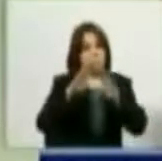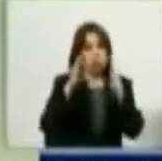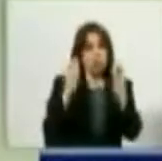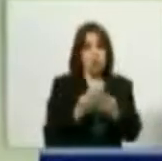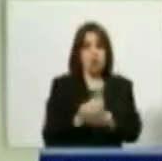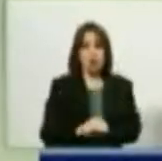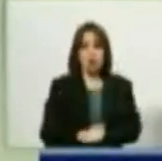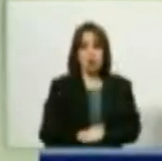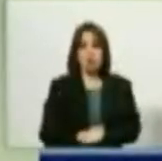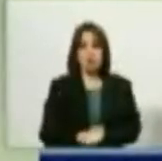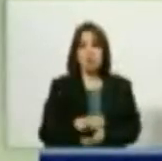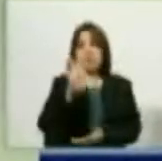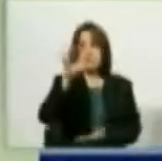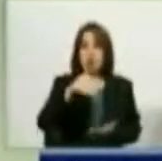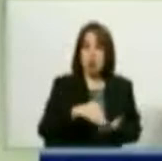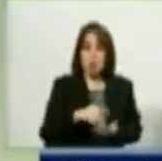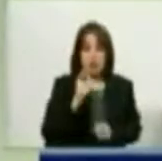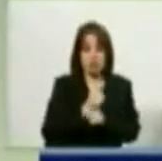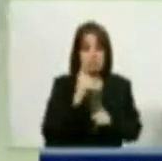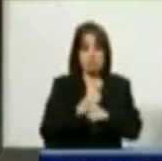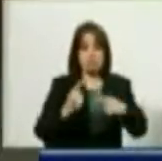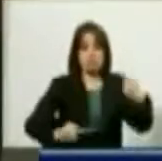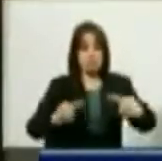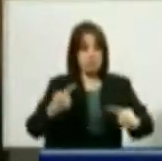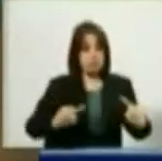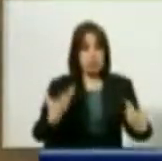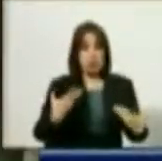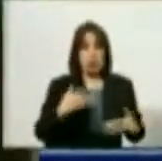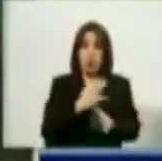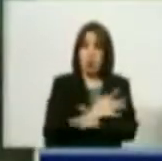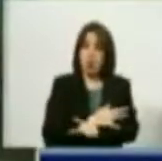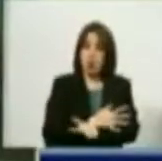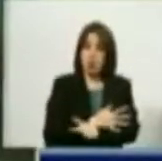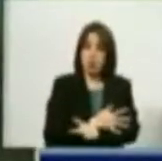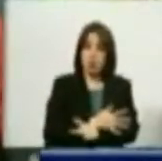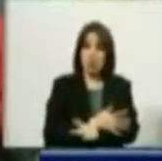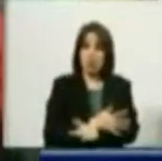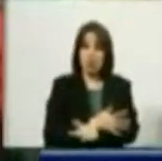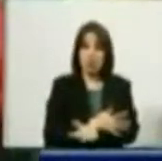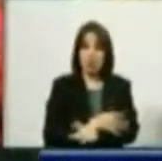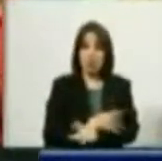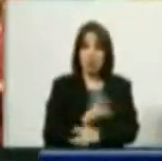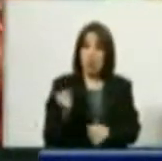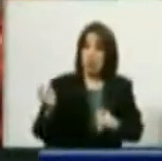más de cinco mil atletas participaron en juegos nacionales comunales 2018